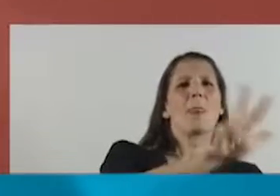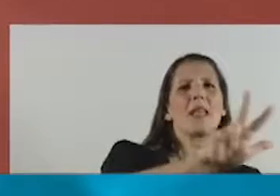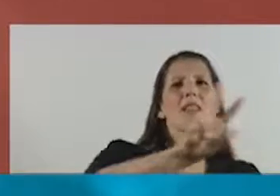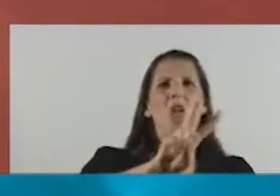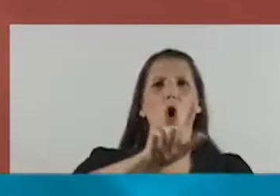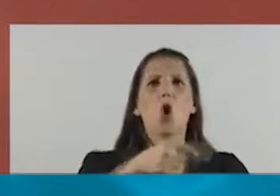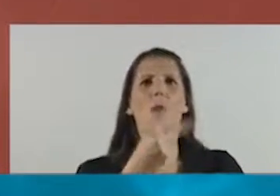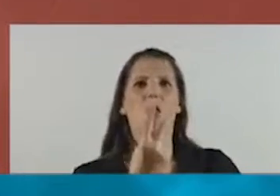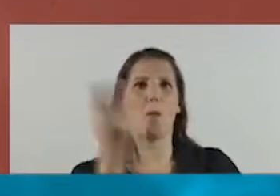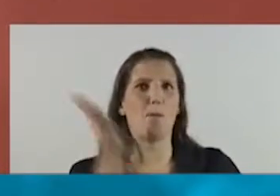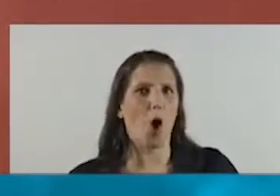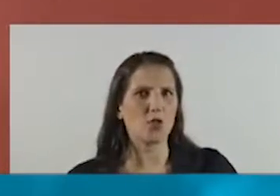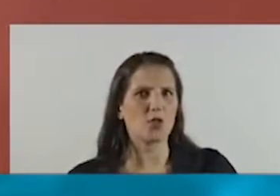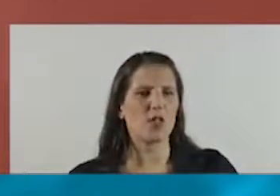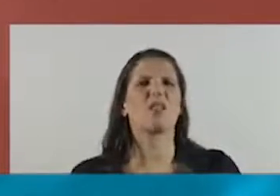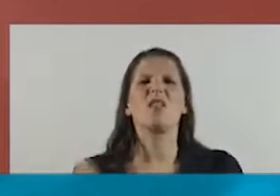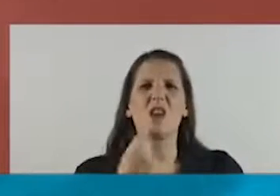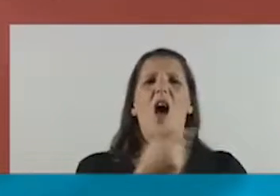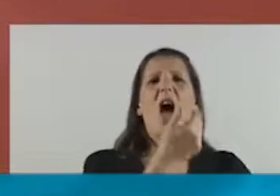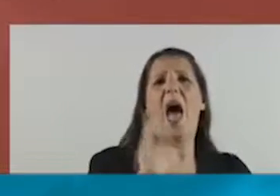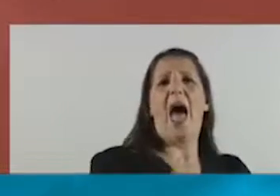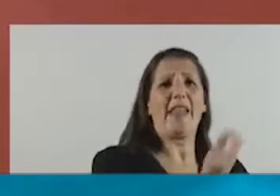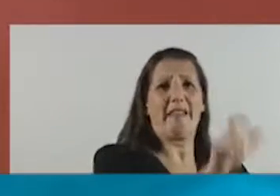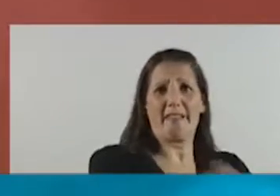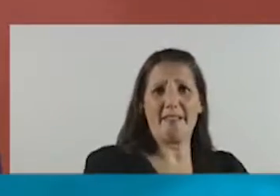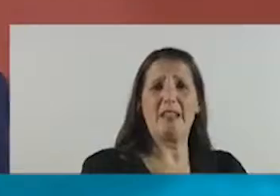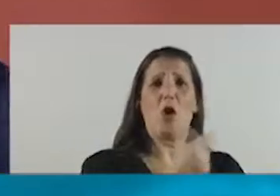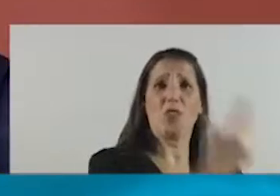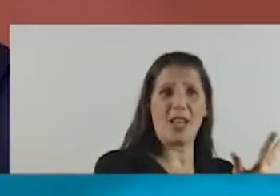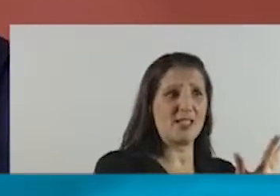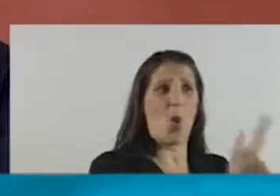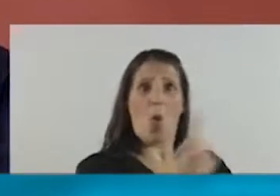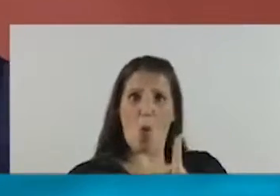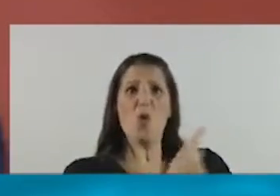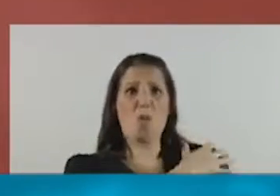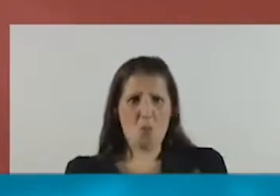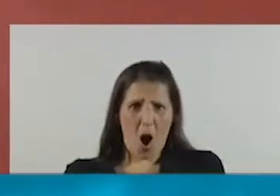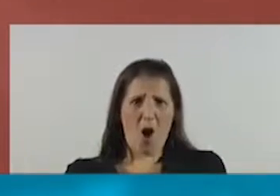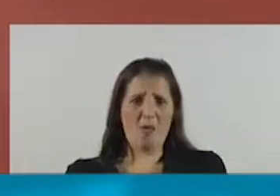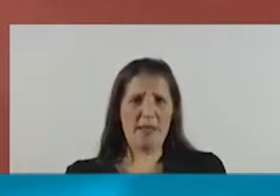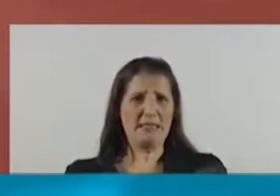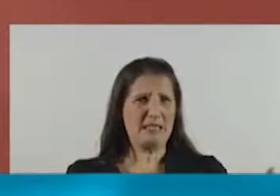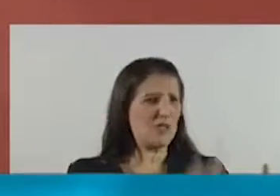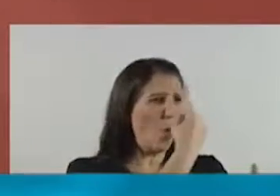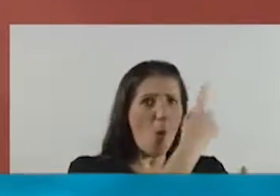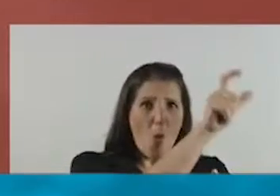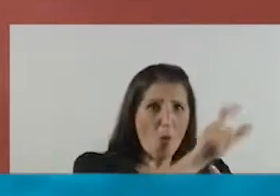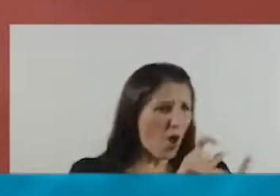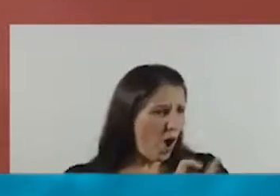sea uno de cada tres argentinos viviendo en la pobreza y ni siquiera ese dato era real